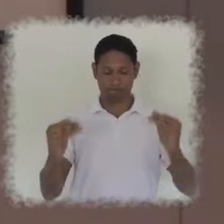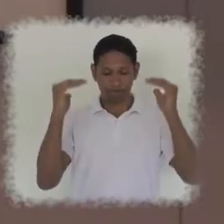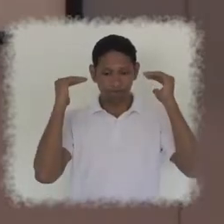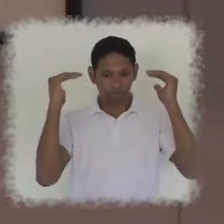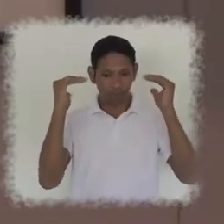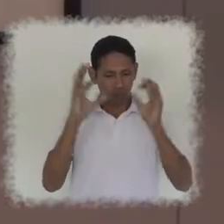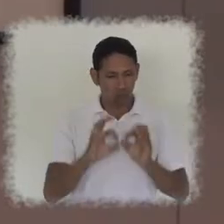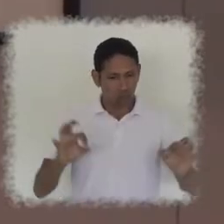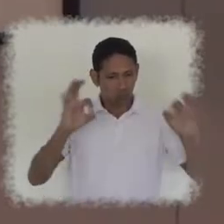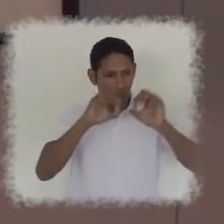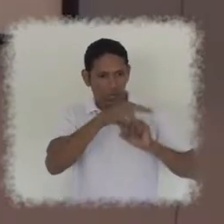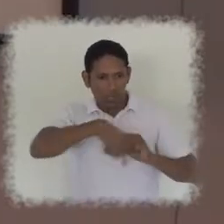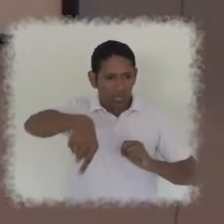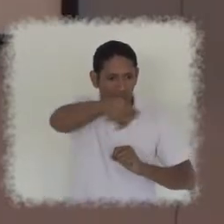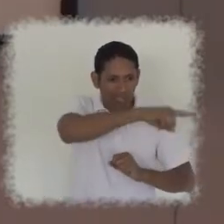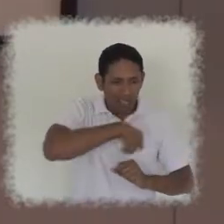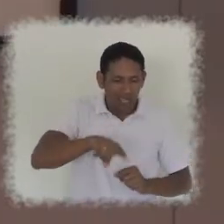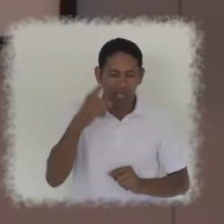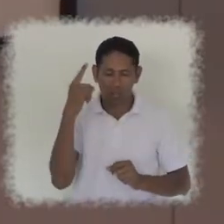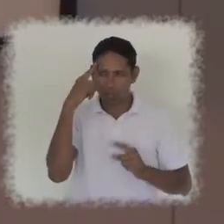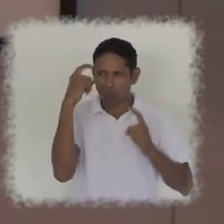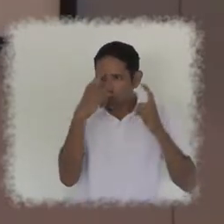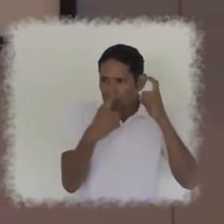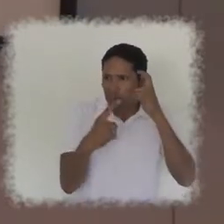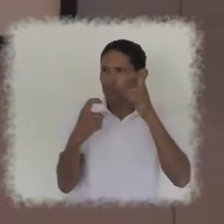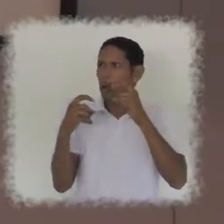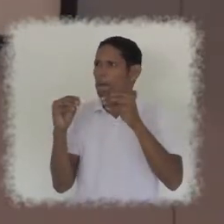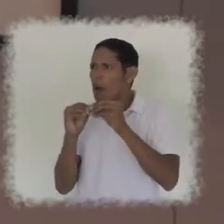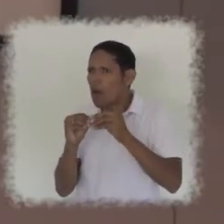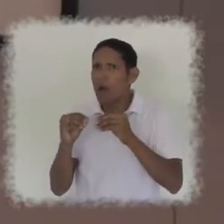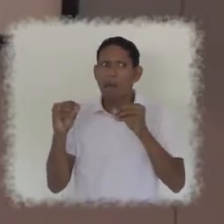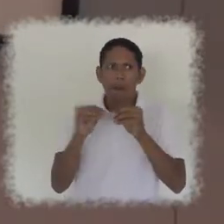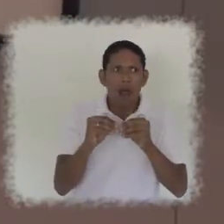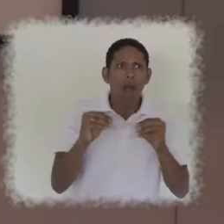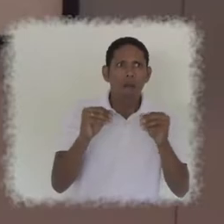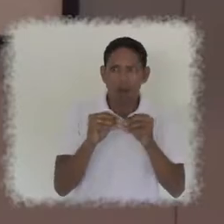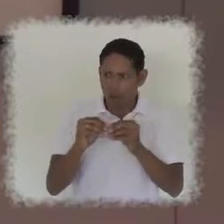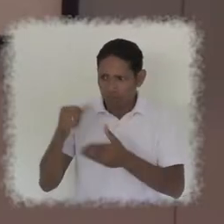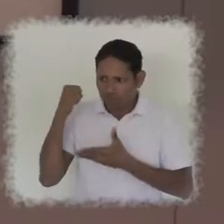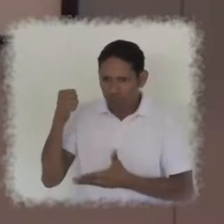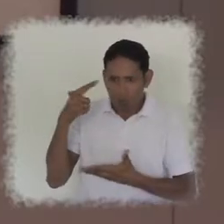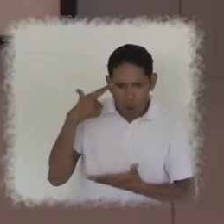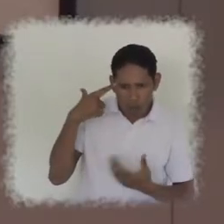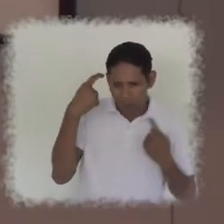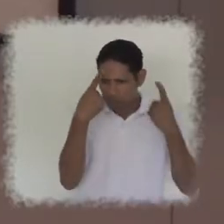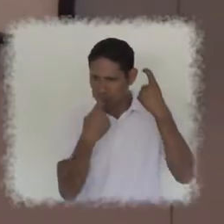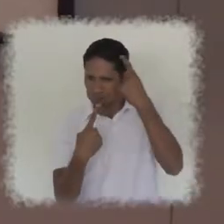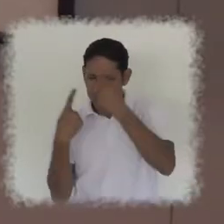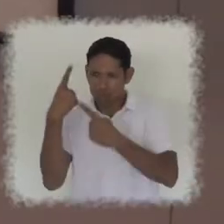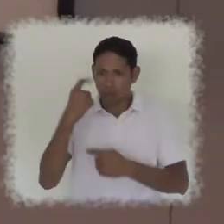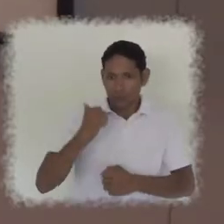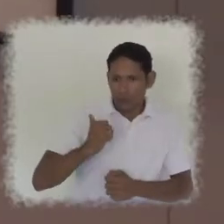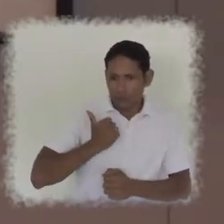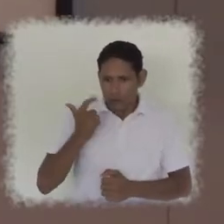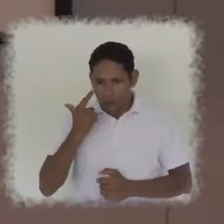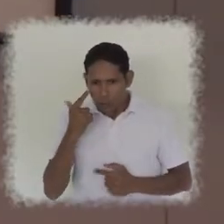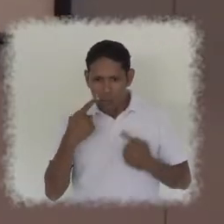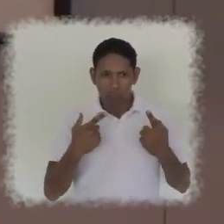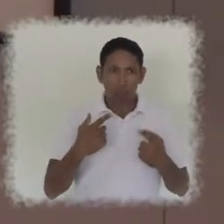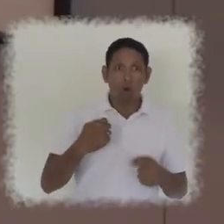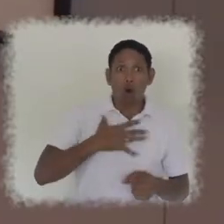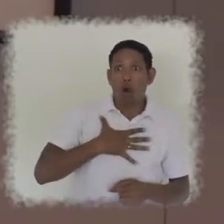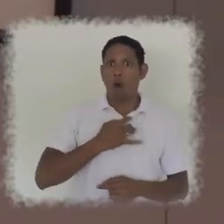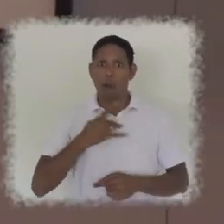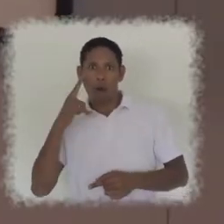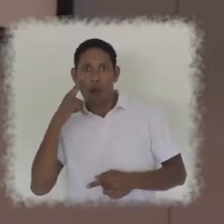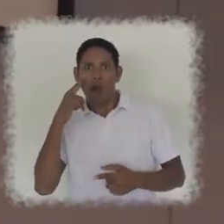altamente competentes para poder hacer esa tarea de bajar recursos y de